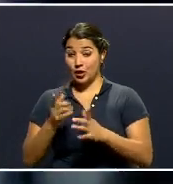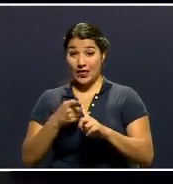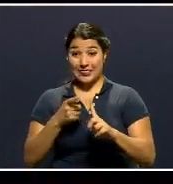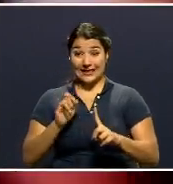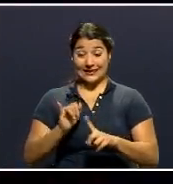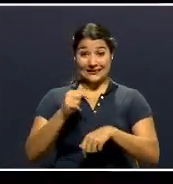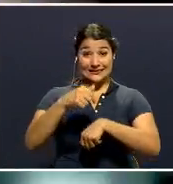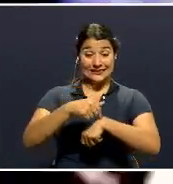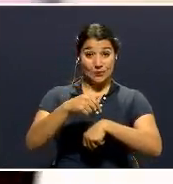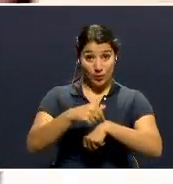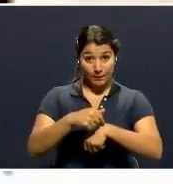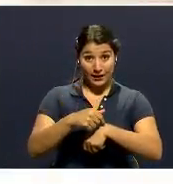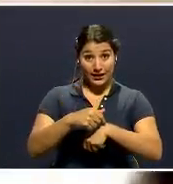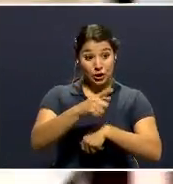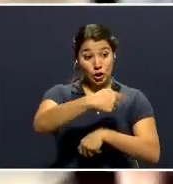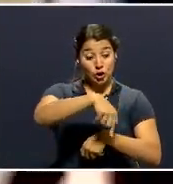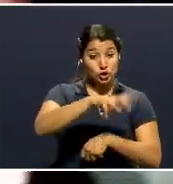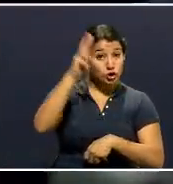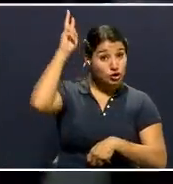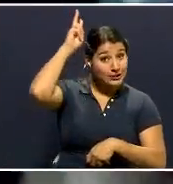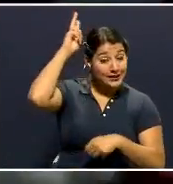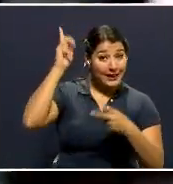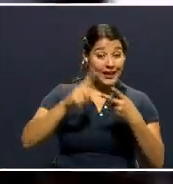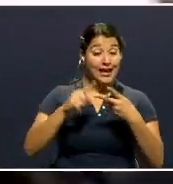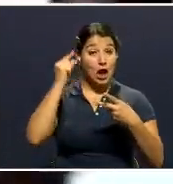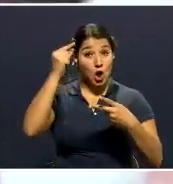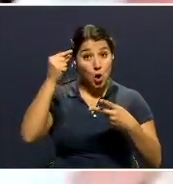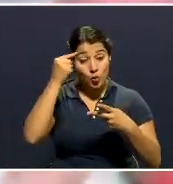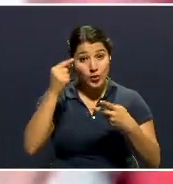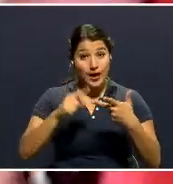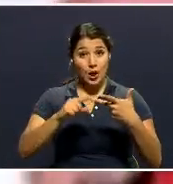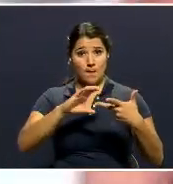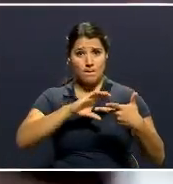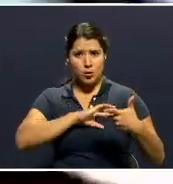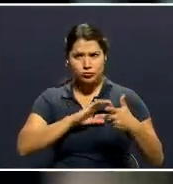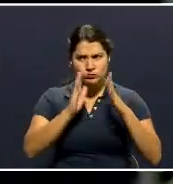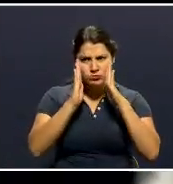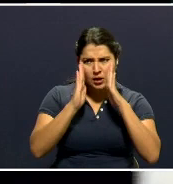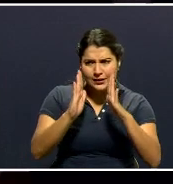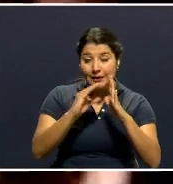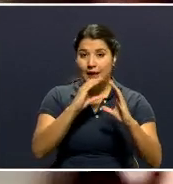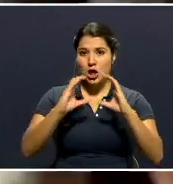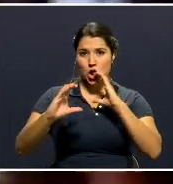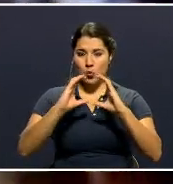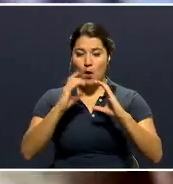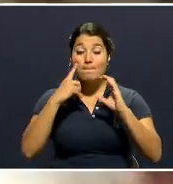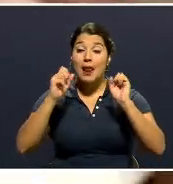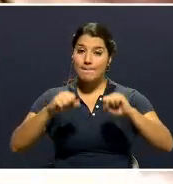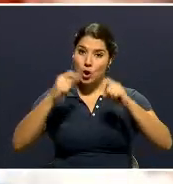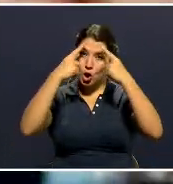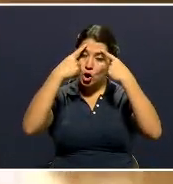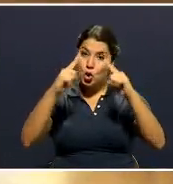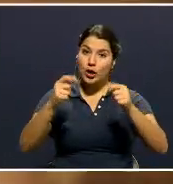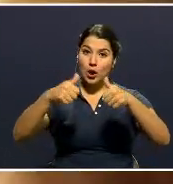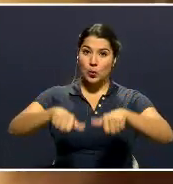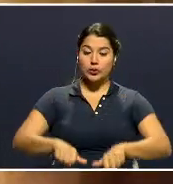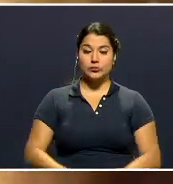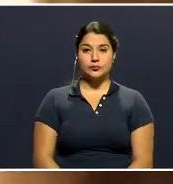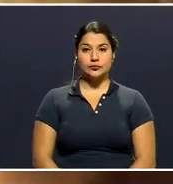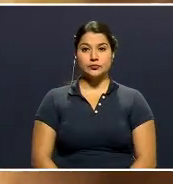los indígenas finqueros, el gobierno y la fuerza pública han estado alertas y en conversaciones para llegar a buen